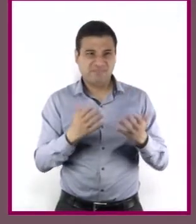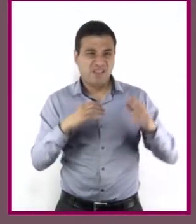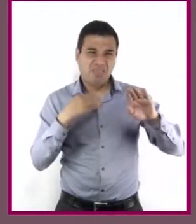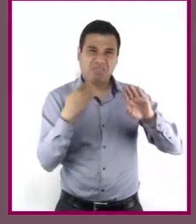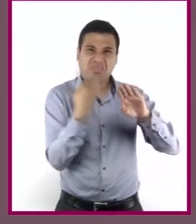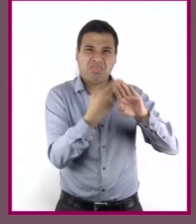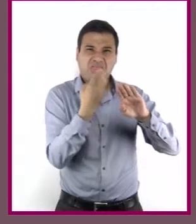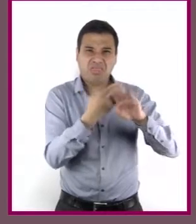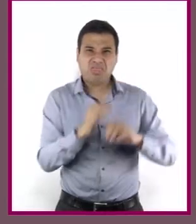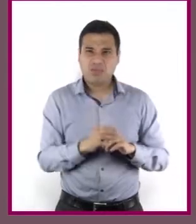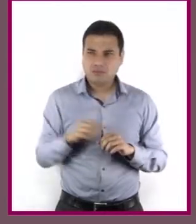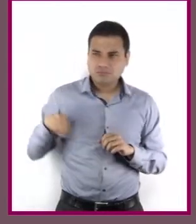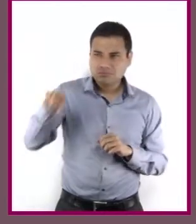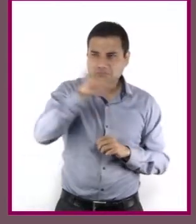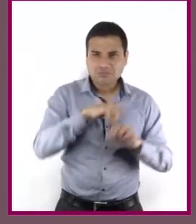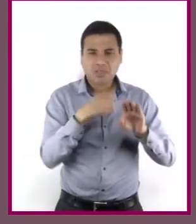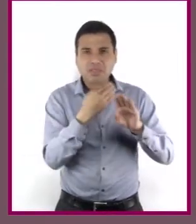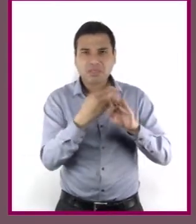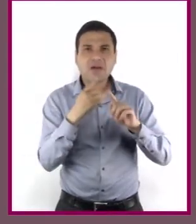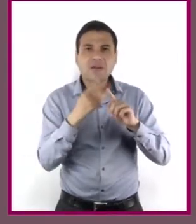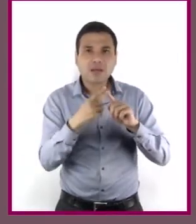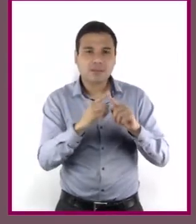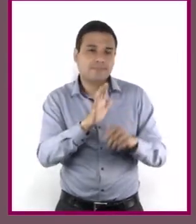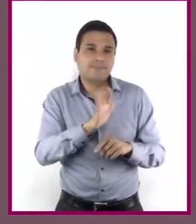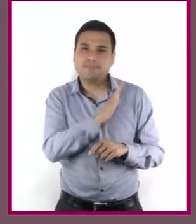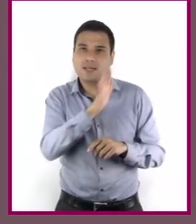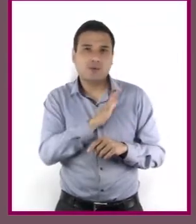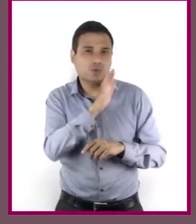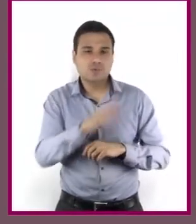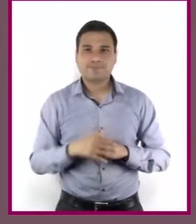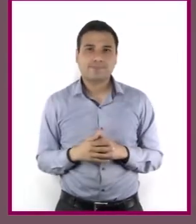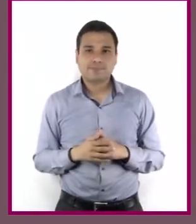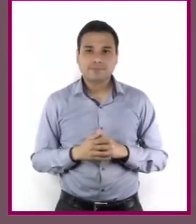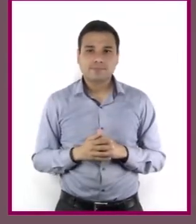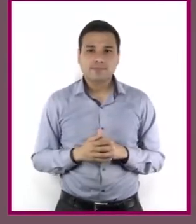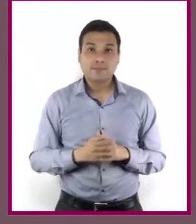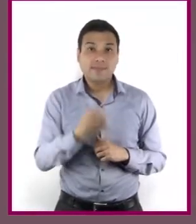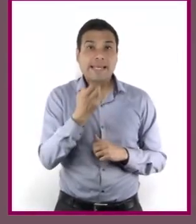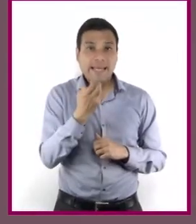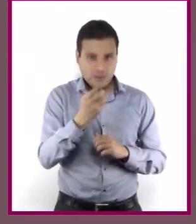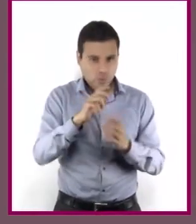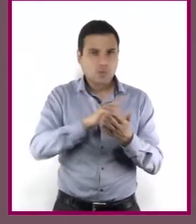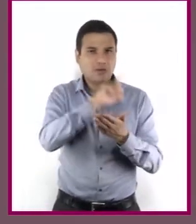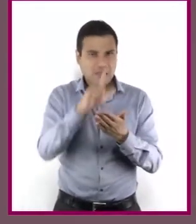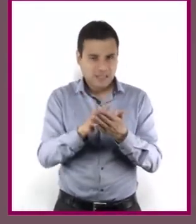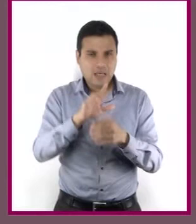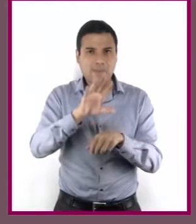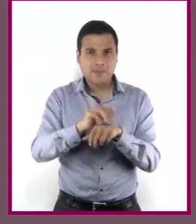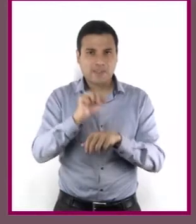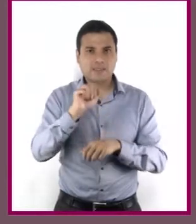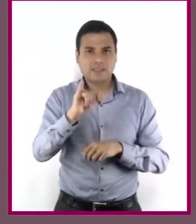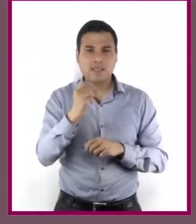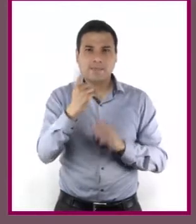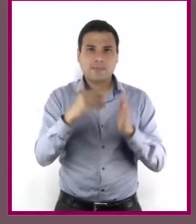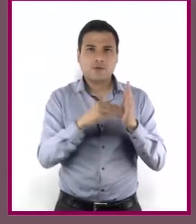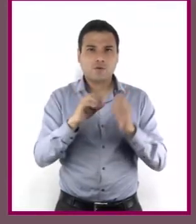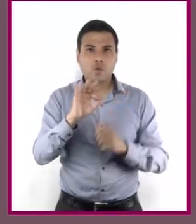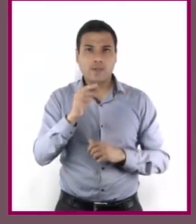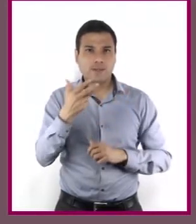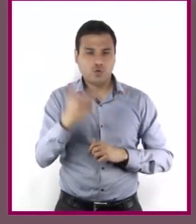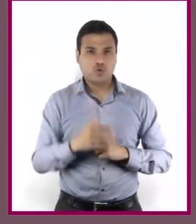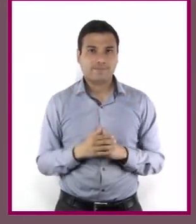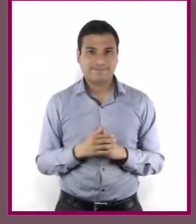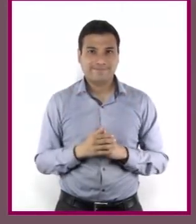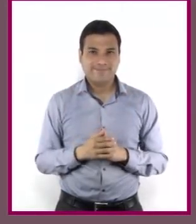blanca. Este sistema del apartheid se legalizó en Sudáfrica en 1948, cuando